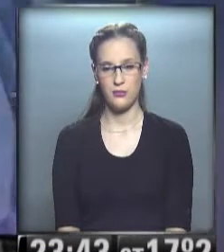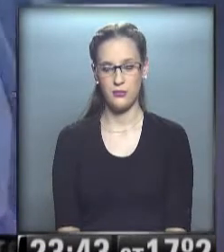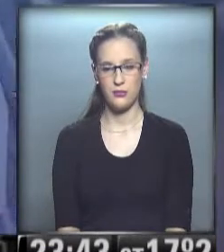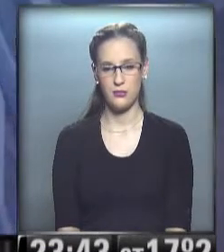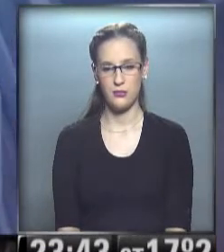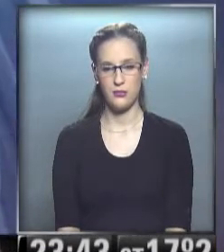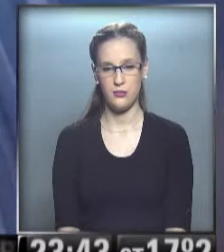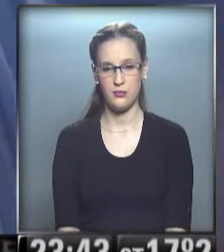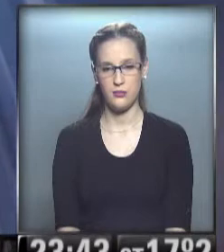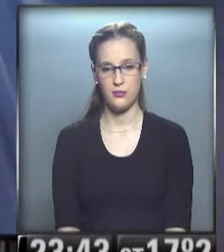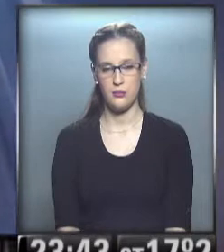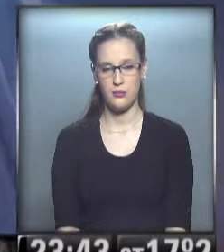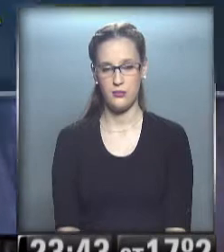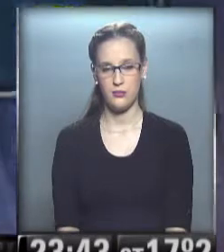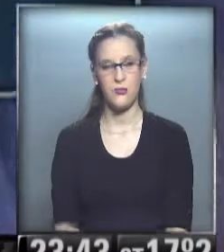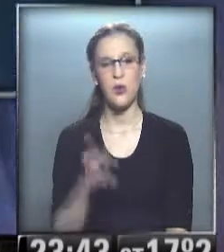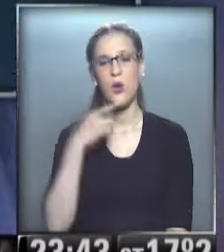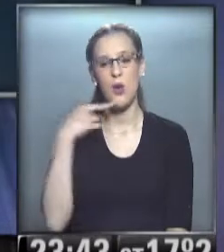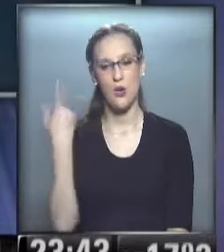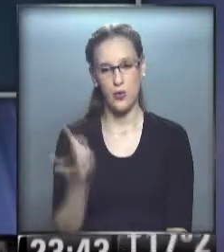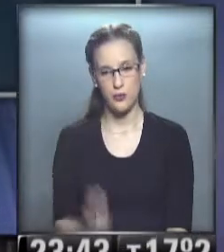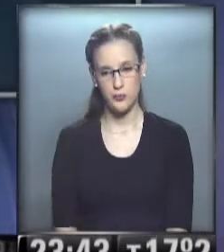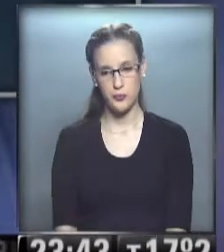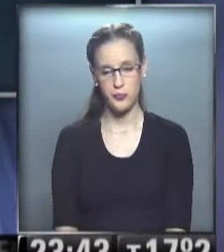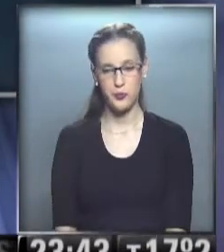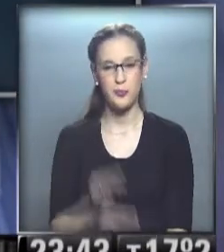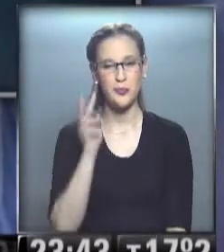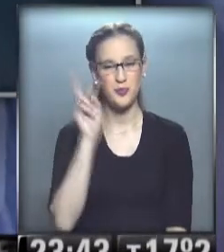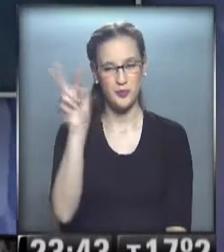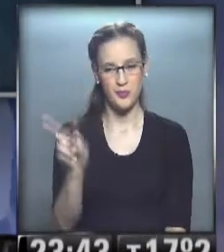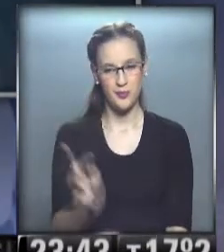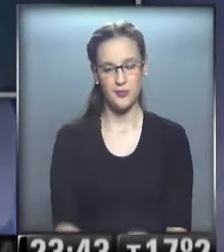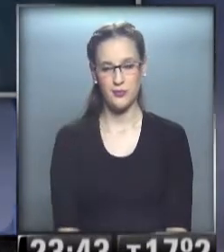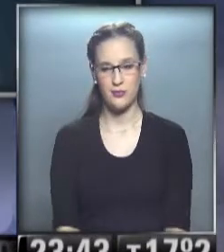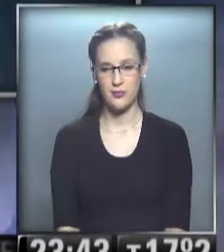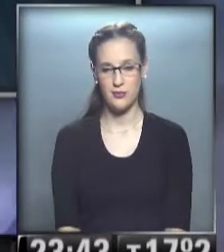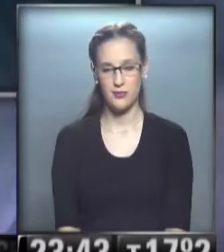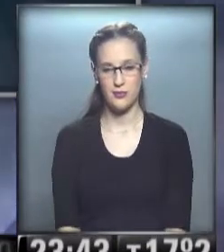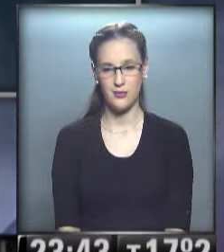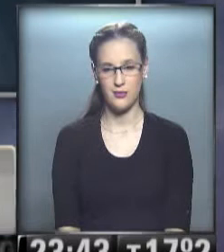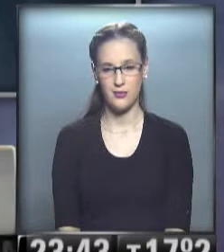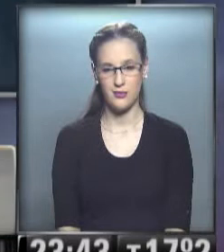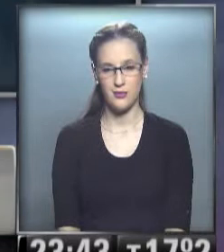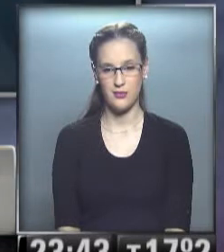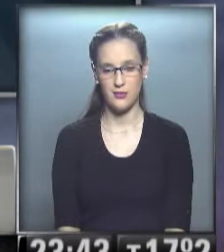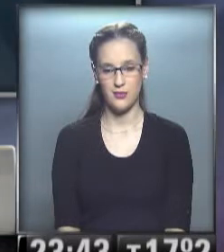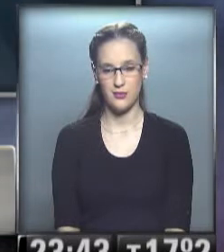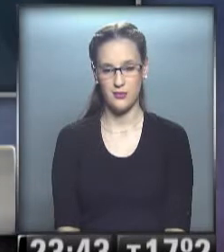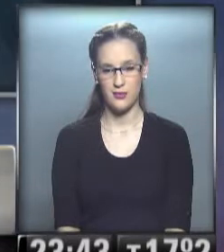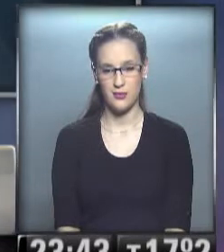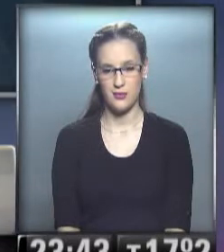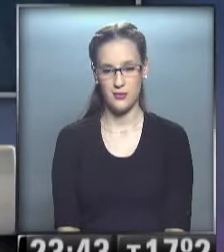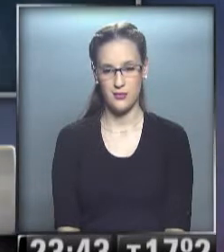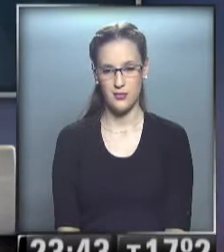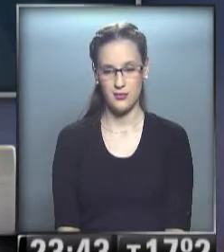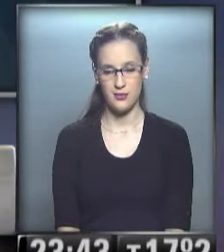económica. También se expresó en este sentido Juan Lascurain, ex presidente de la Unión Industrial Argentina,